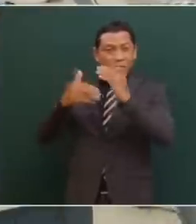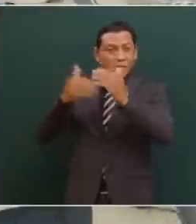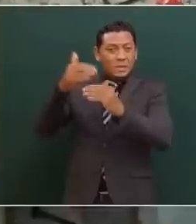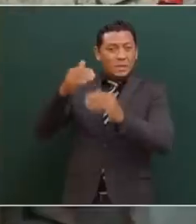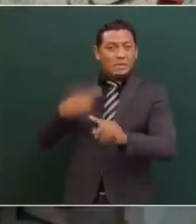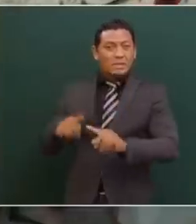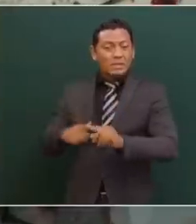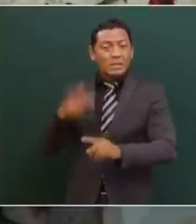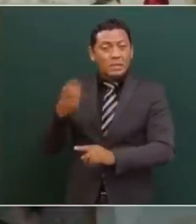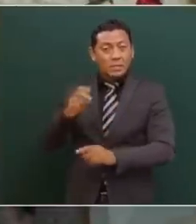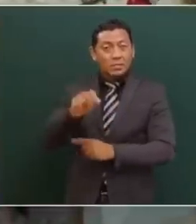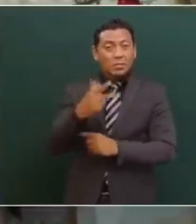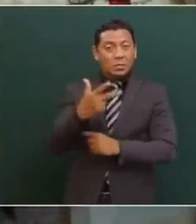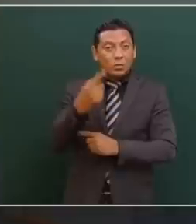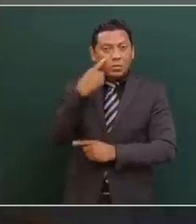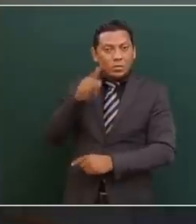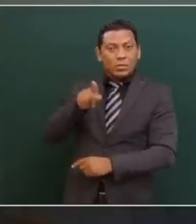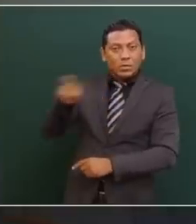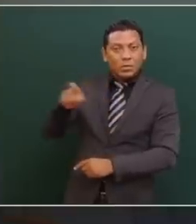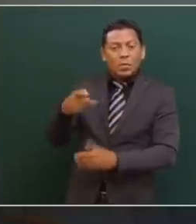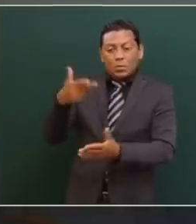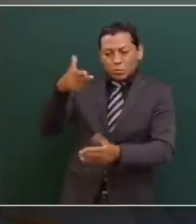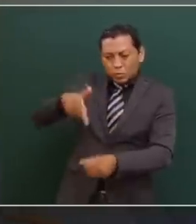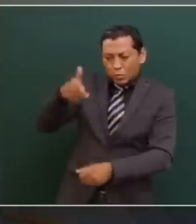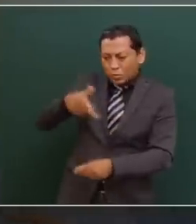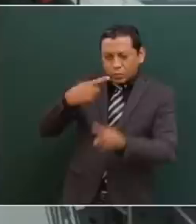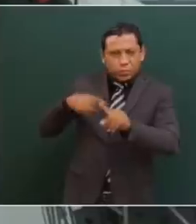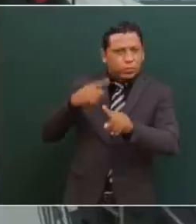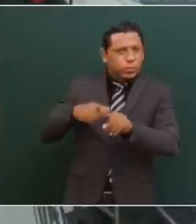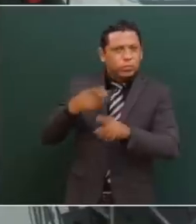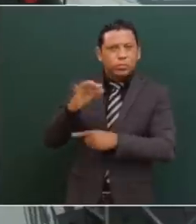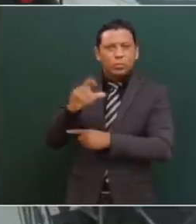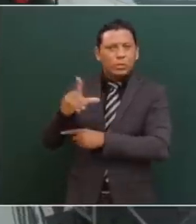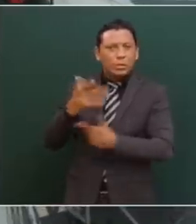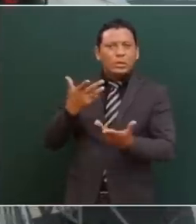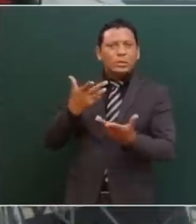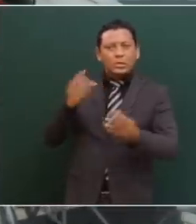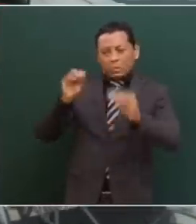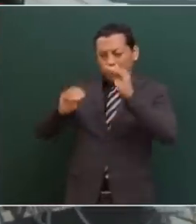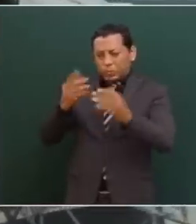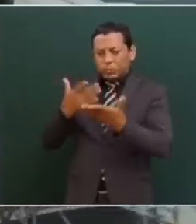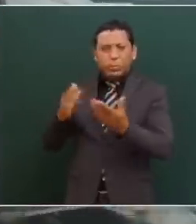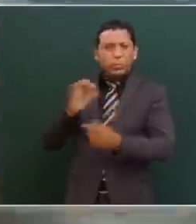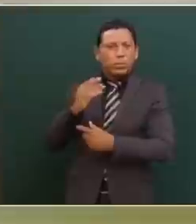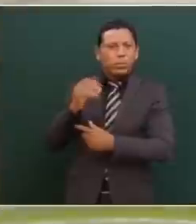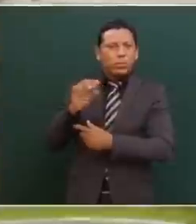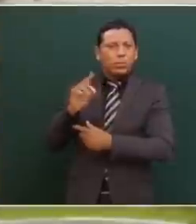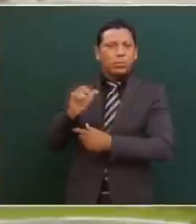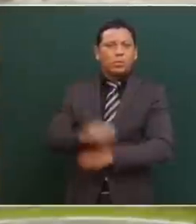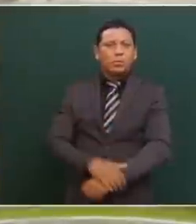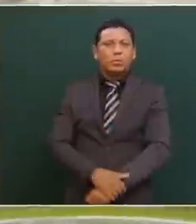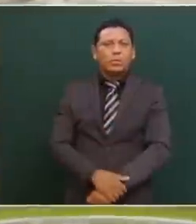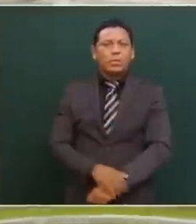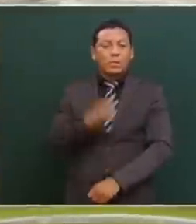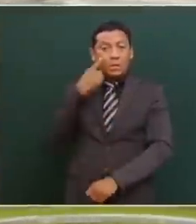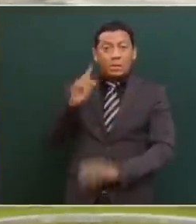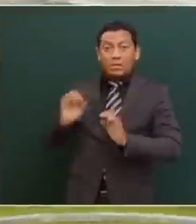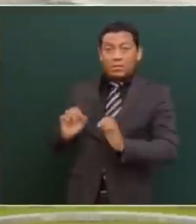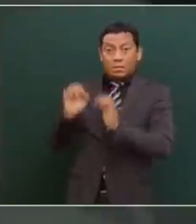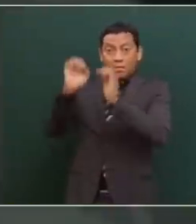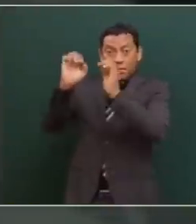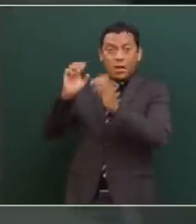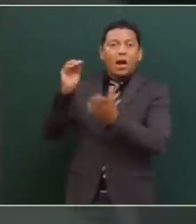tanques esféricos se trabaja en obra mecánica y soldadura en la colocación de polos, hemisferios y gajos de Ecuador. En el área de